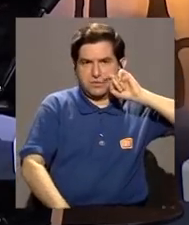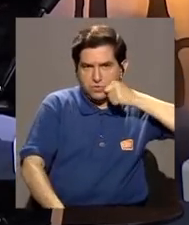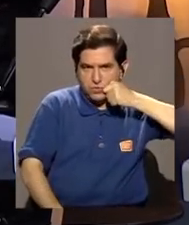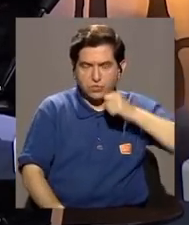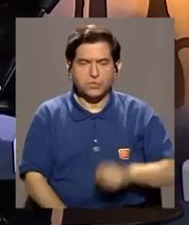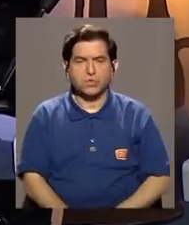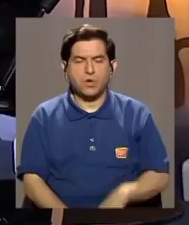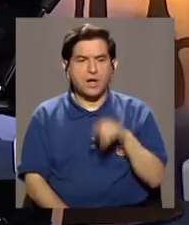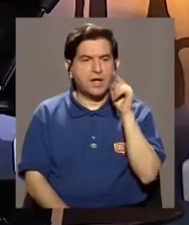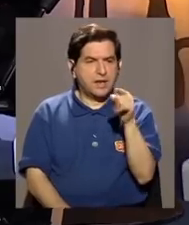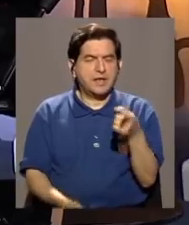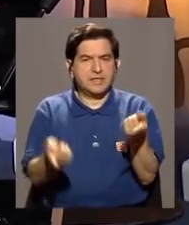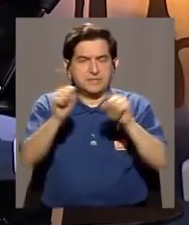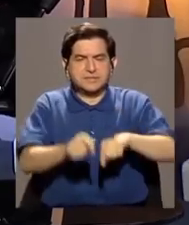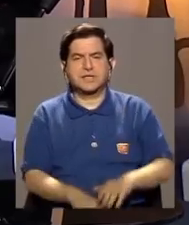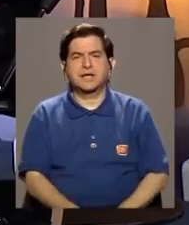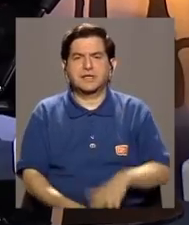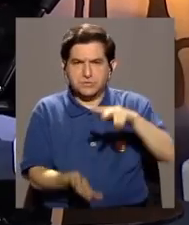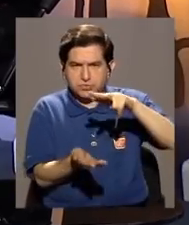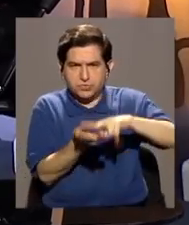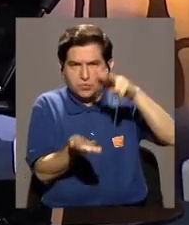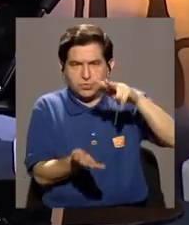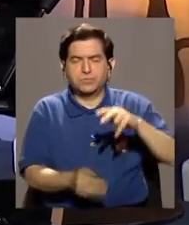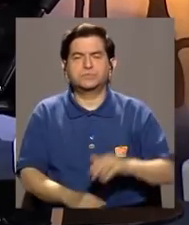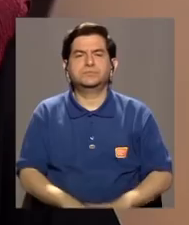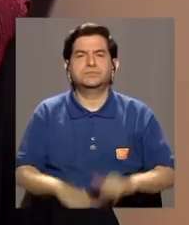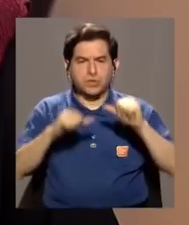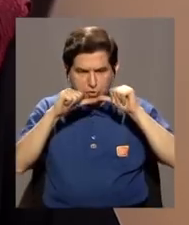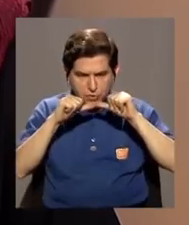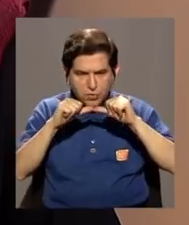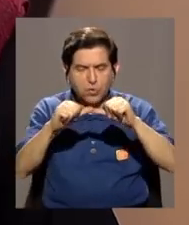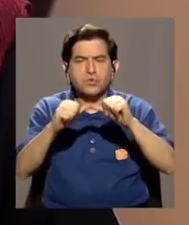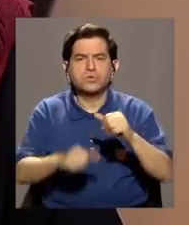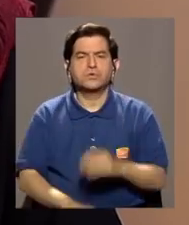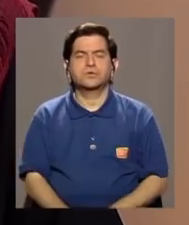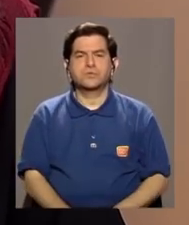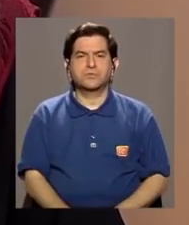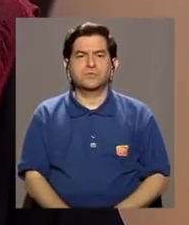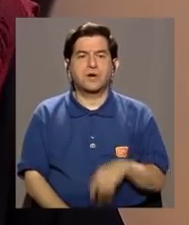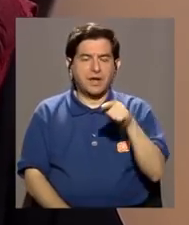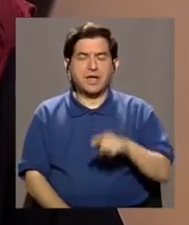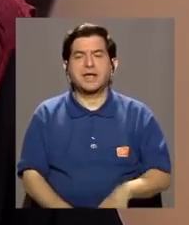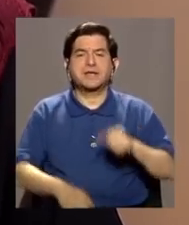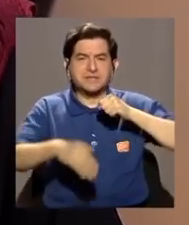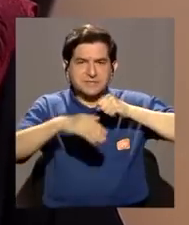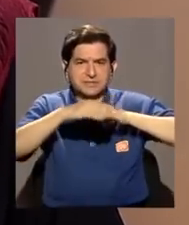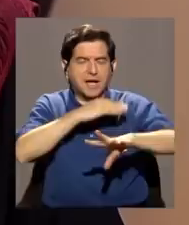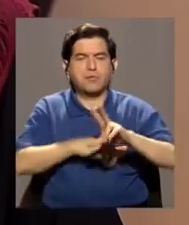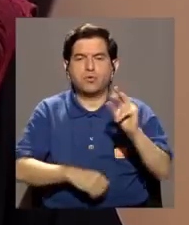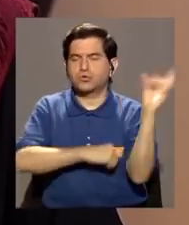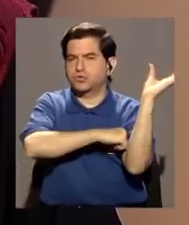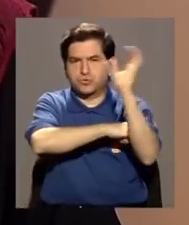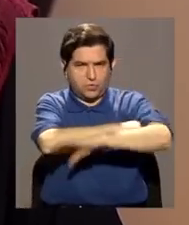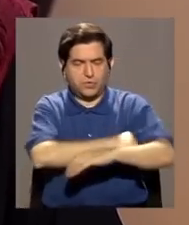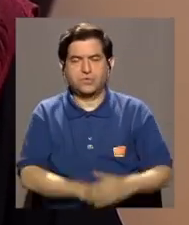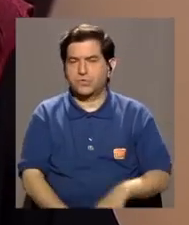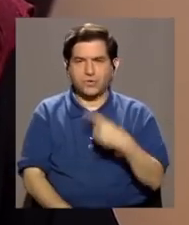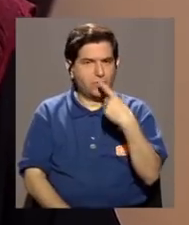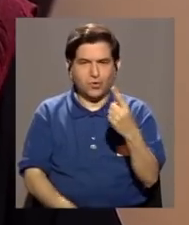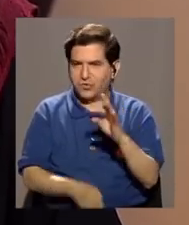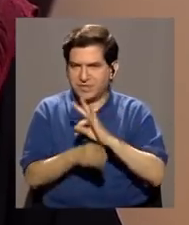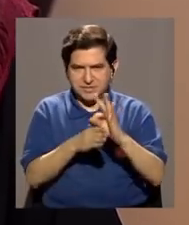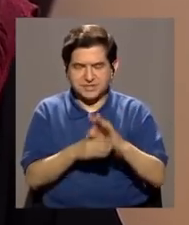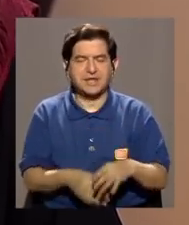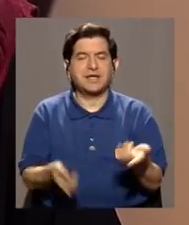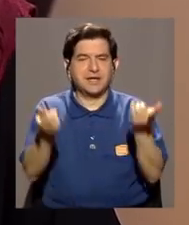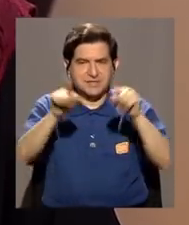valoran que la ratifica la continua el tipo es aborto no punible no está en la ley como aborto trato